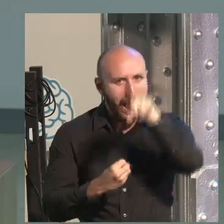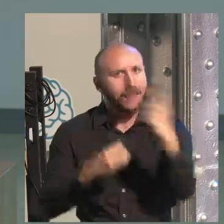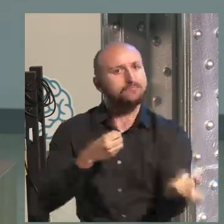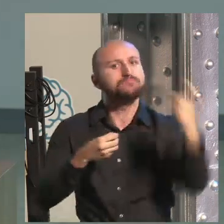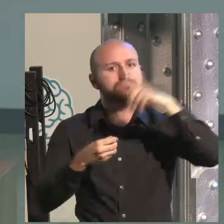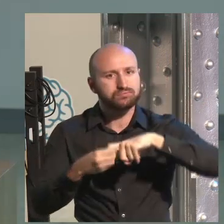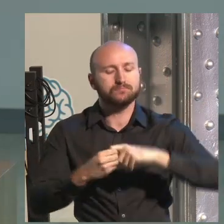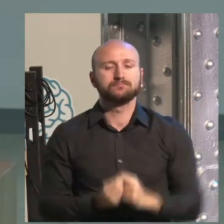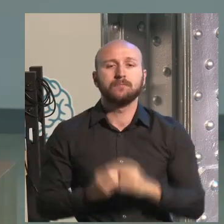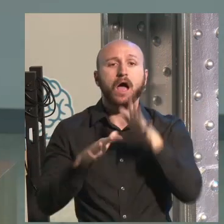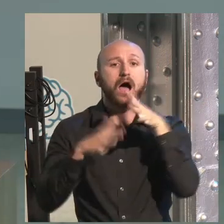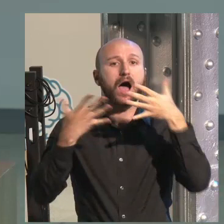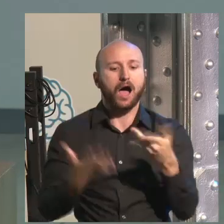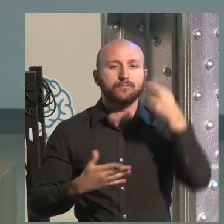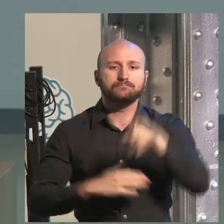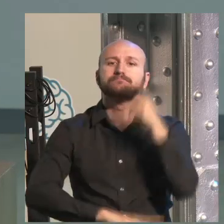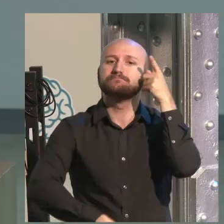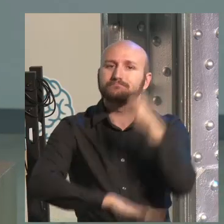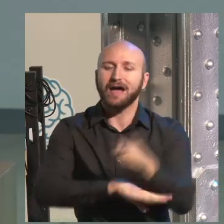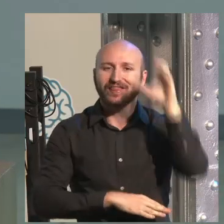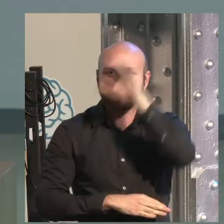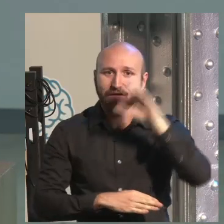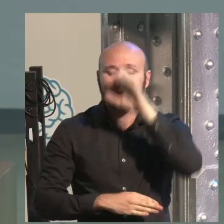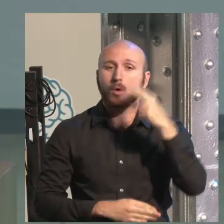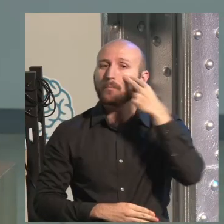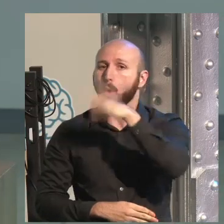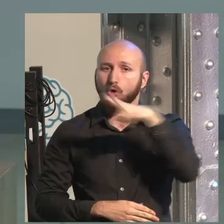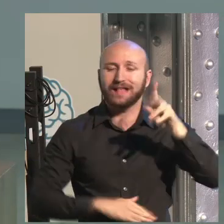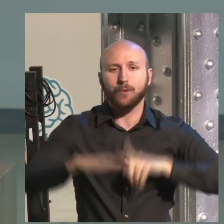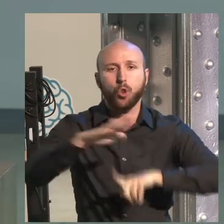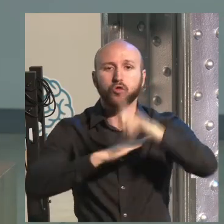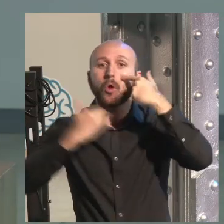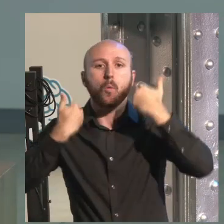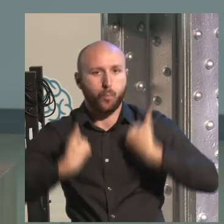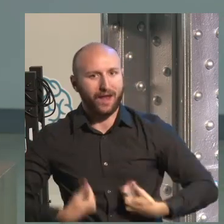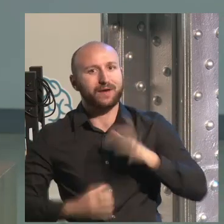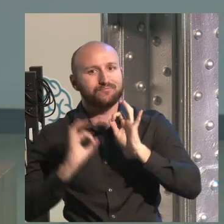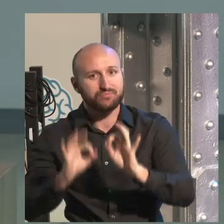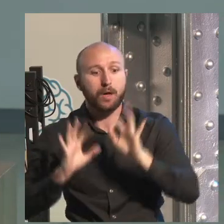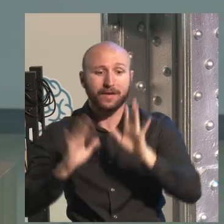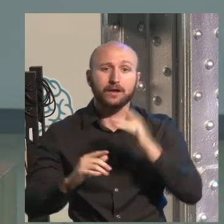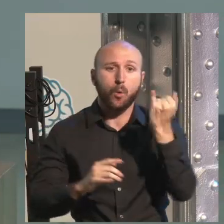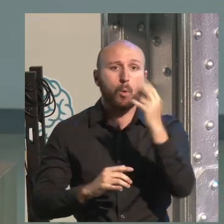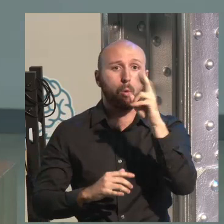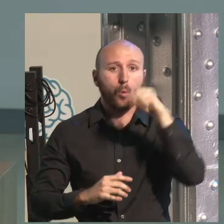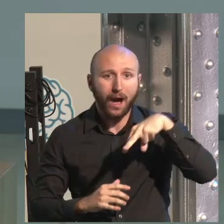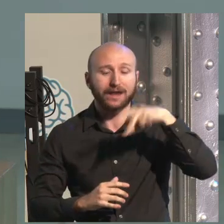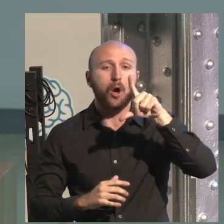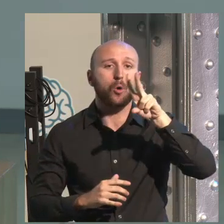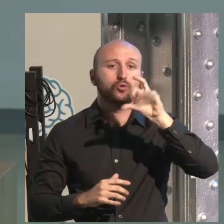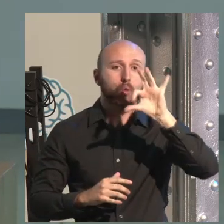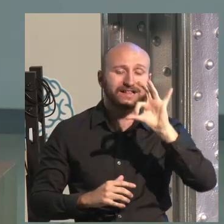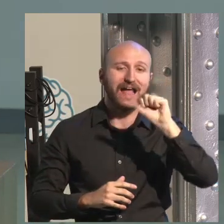mundo. Actualmente es director científico del Museo de la Evolución Humana. Pero yo siempre digo que Juan Luis Arzuaga, por encima de todo